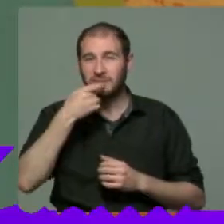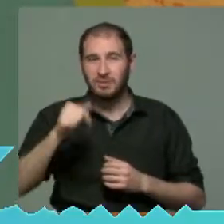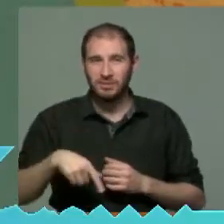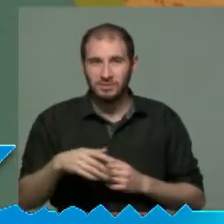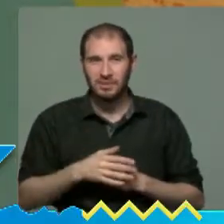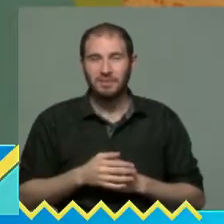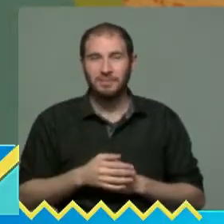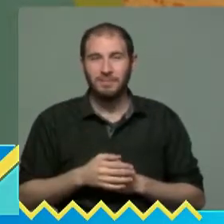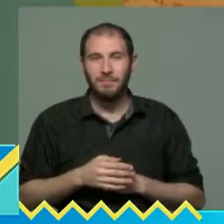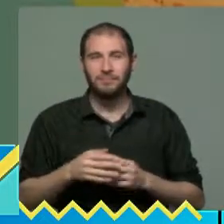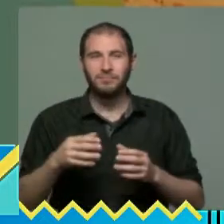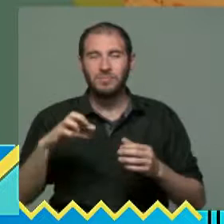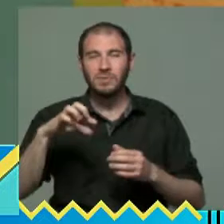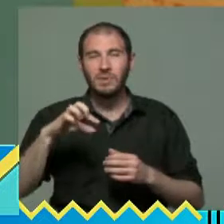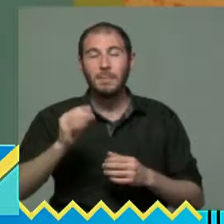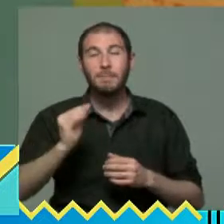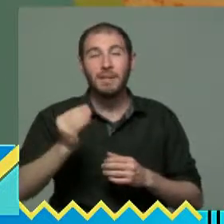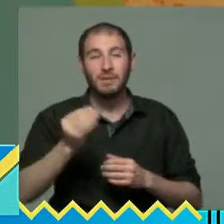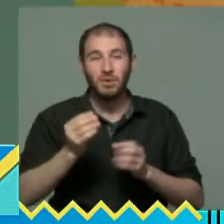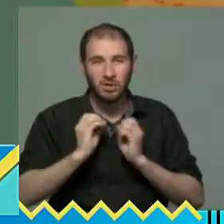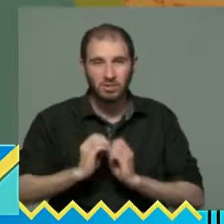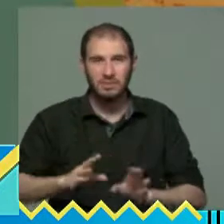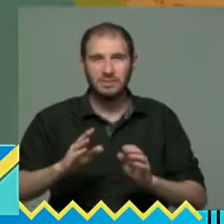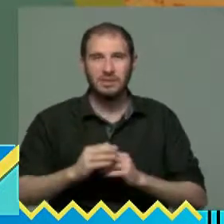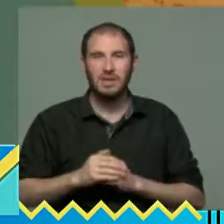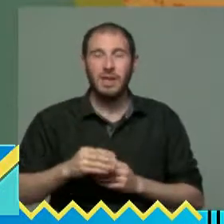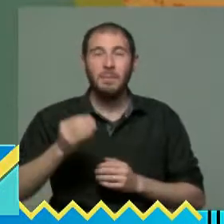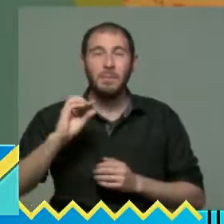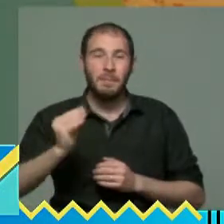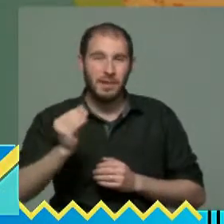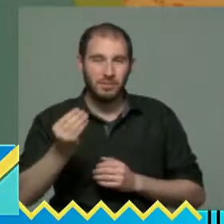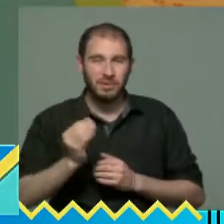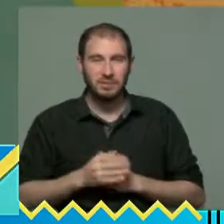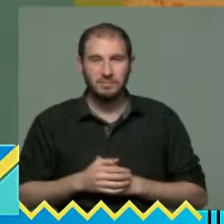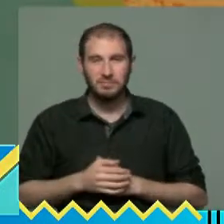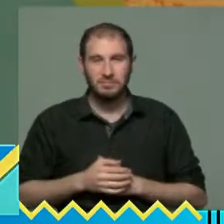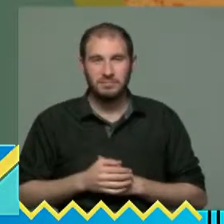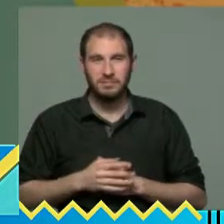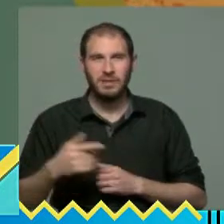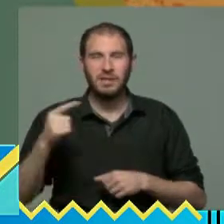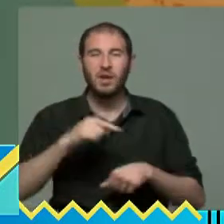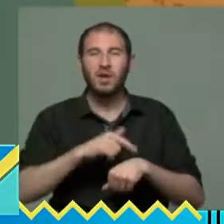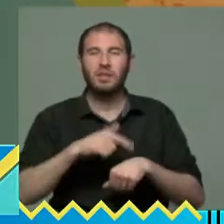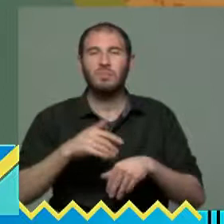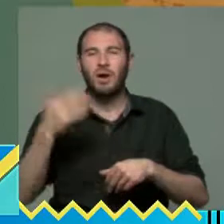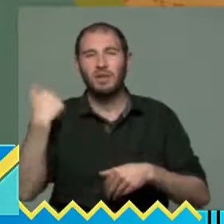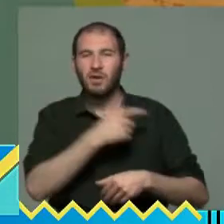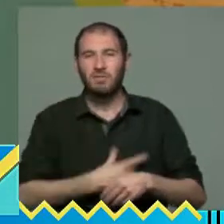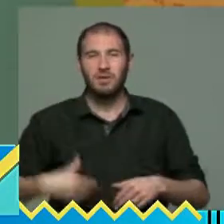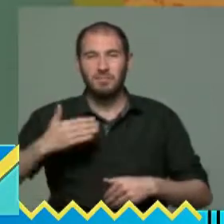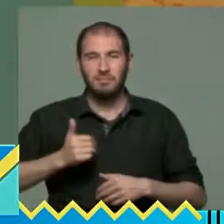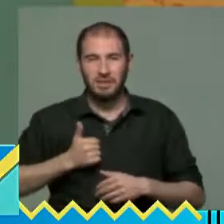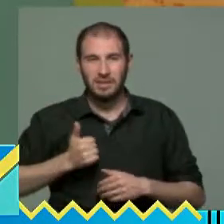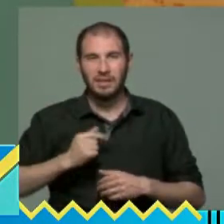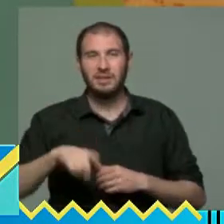Mendoza desde que el PD empezó a defeccionar. El PD, después en la época de la dictadura militar, después de la